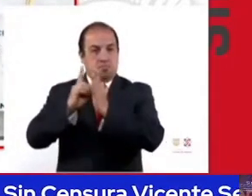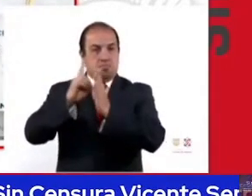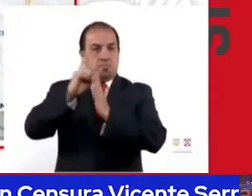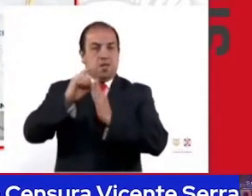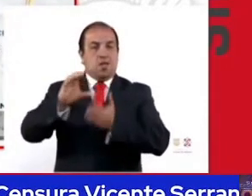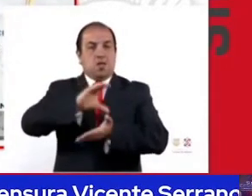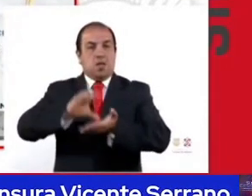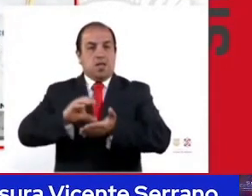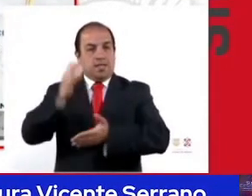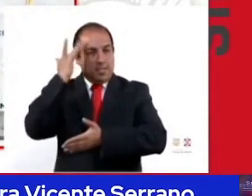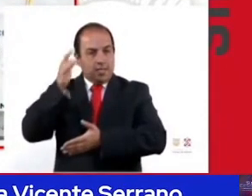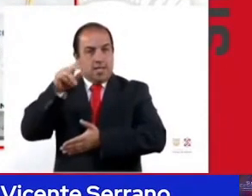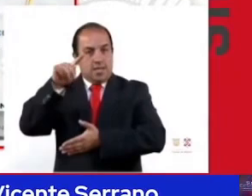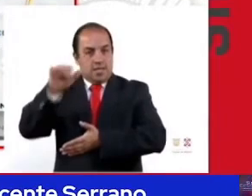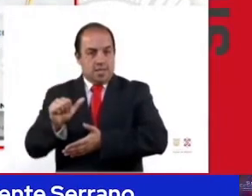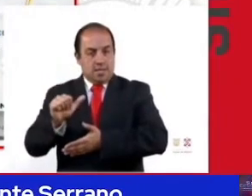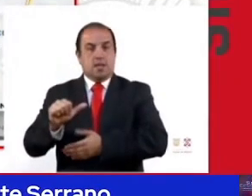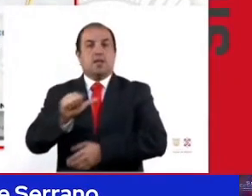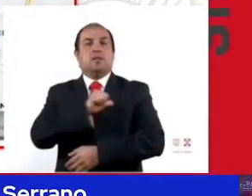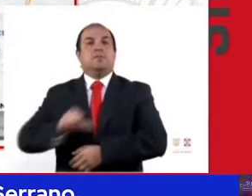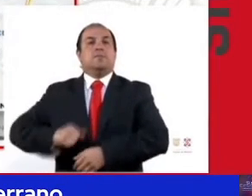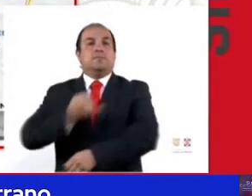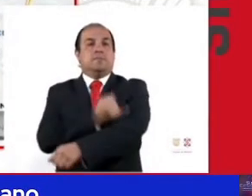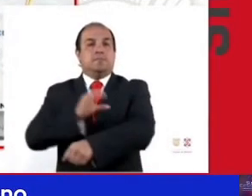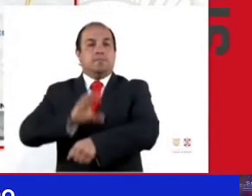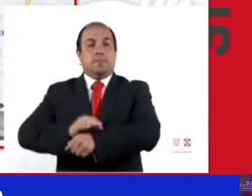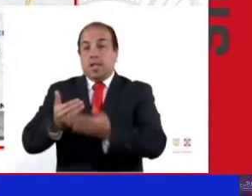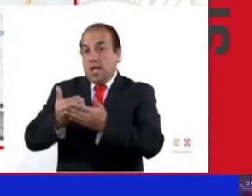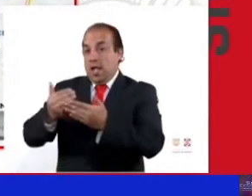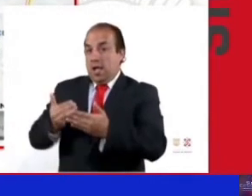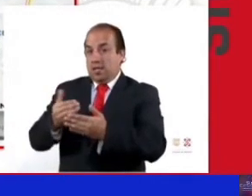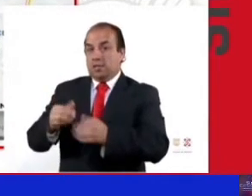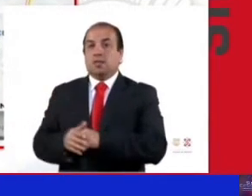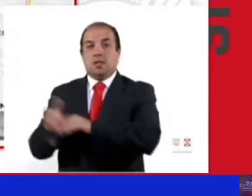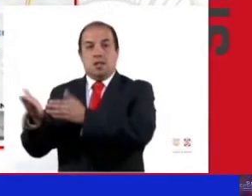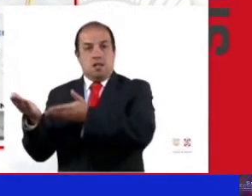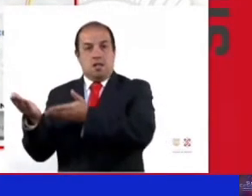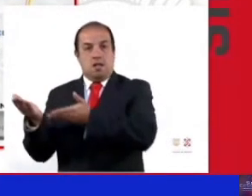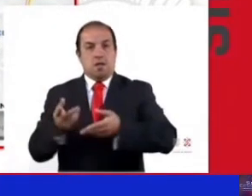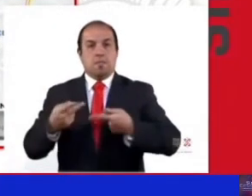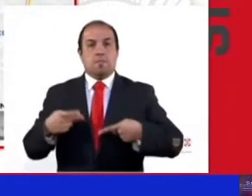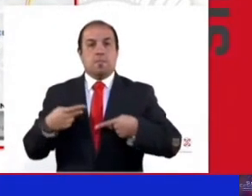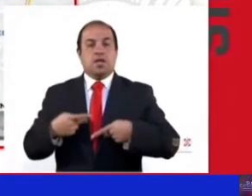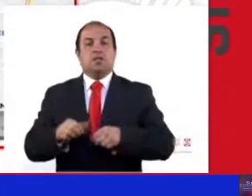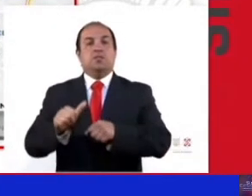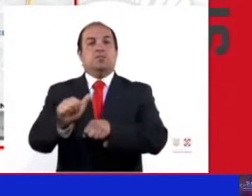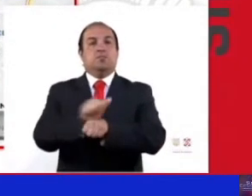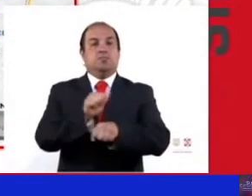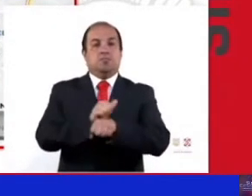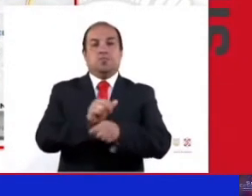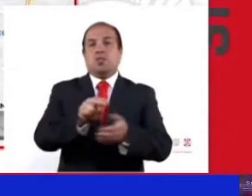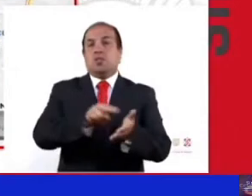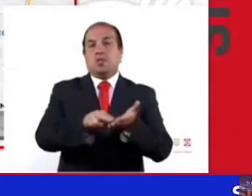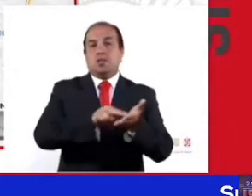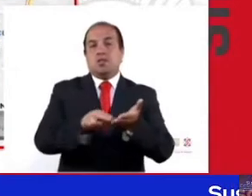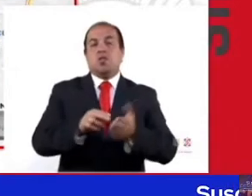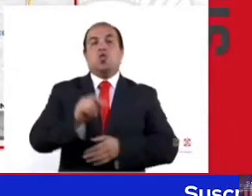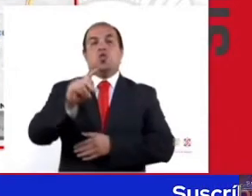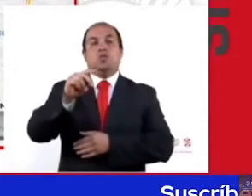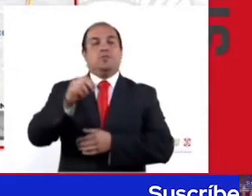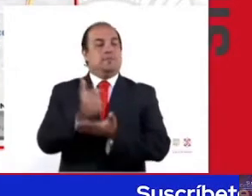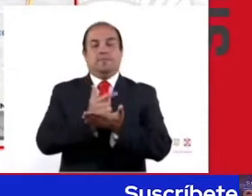colonia Santa Anita, en la alcaldía Iztacalco, donde momentos antes habían arribado los tripulantes del vehículo Corsa color gris,